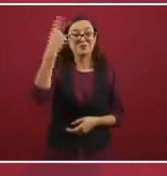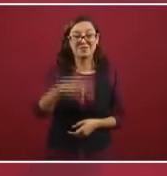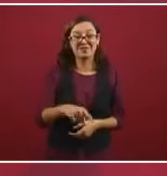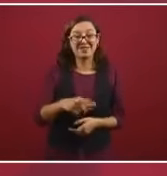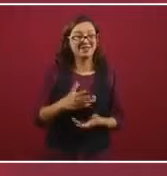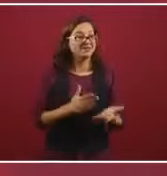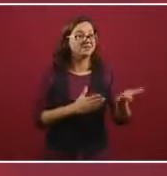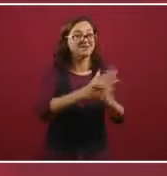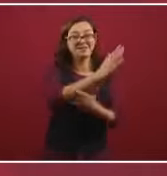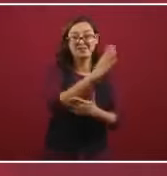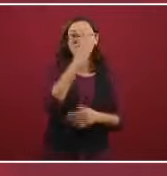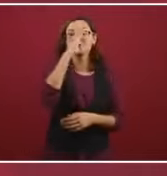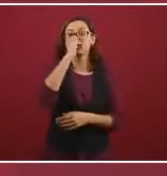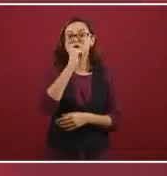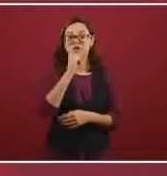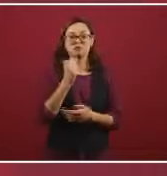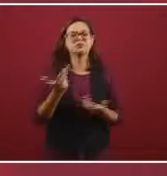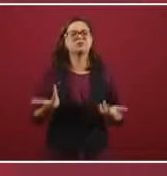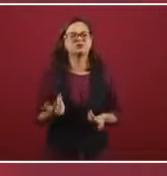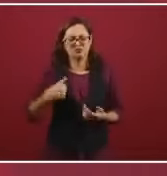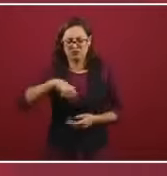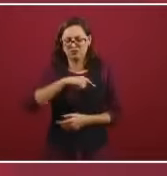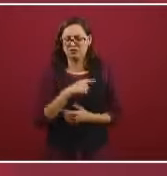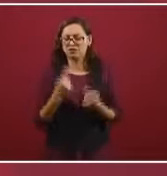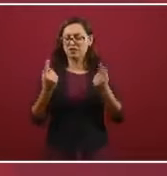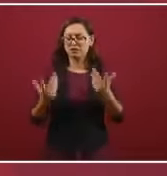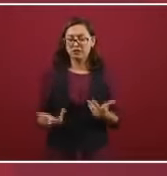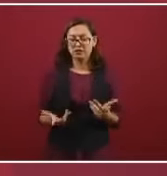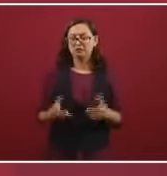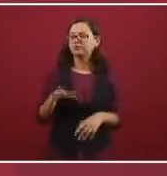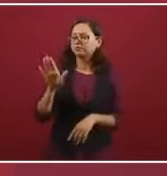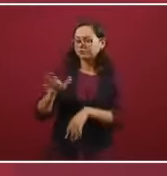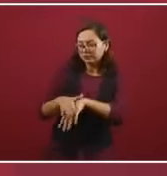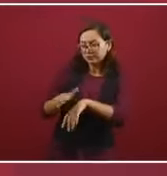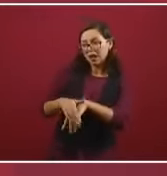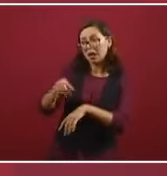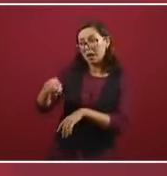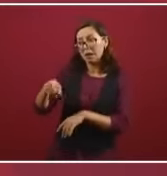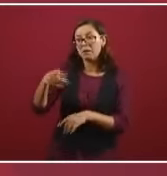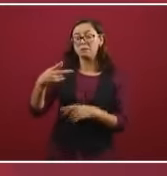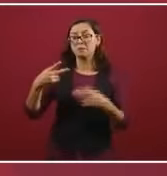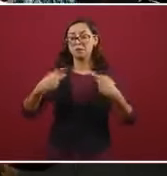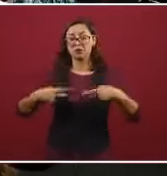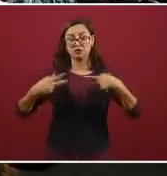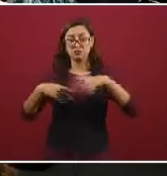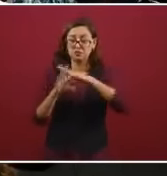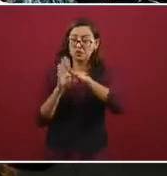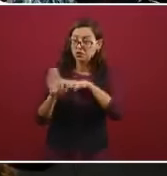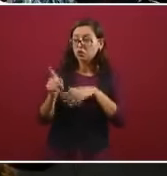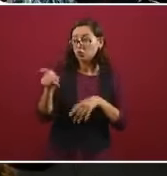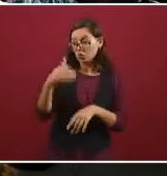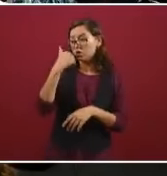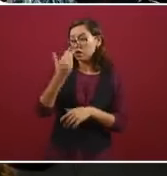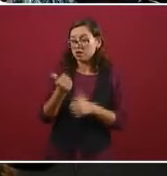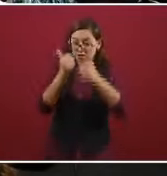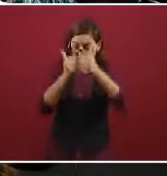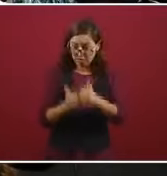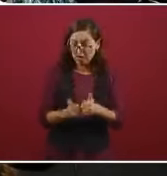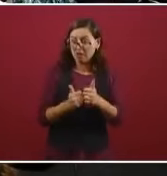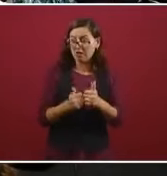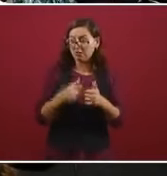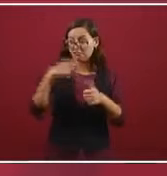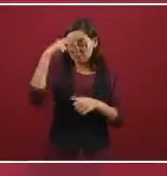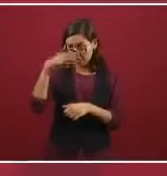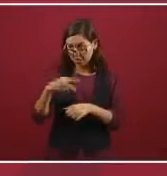manos? Tienes dos posibilidades. Una, decirle al migrante, oye, ¿quieres venir a trabajar en México y vivir en México? ¿Quieres